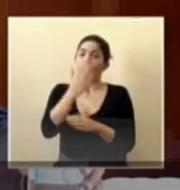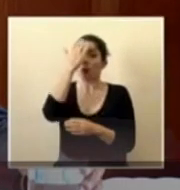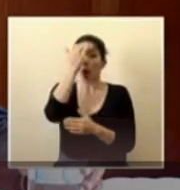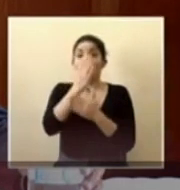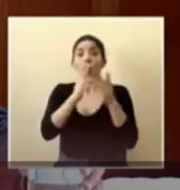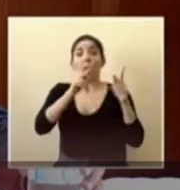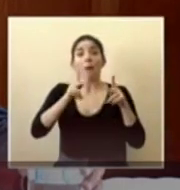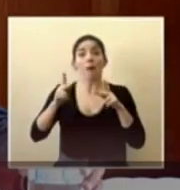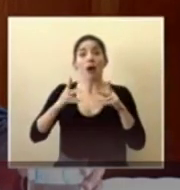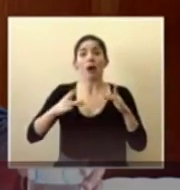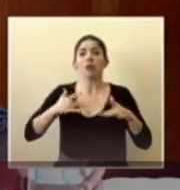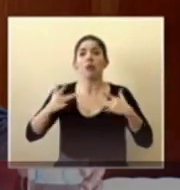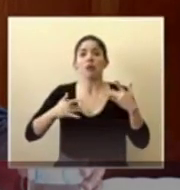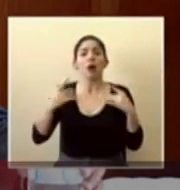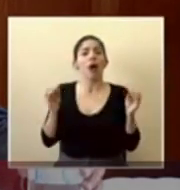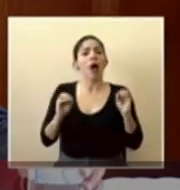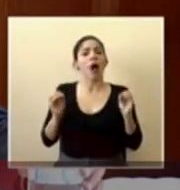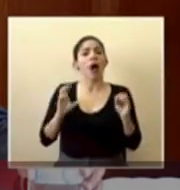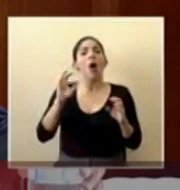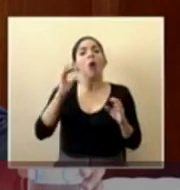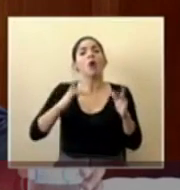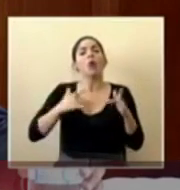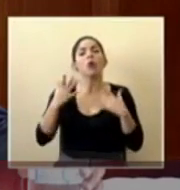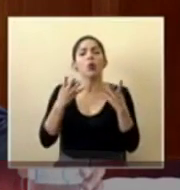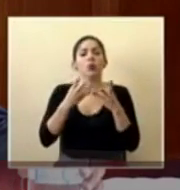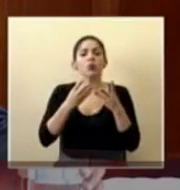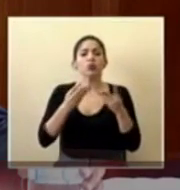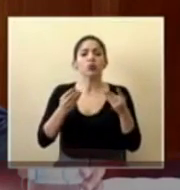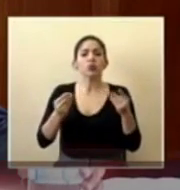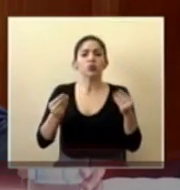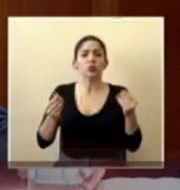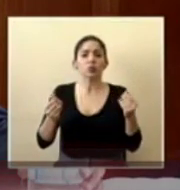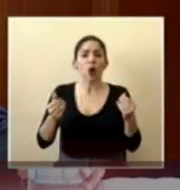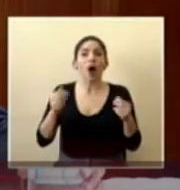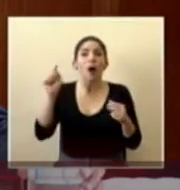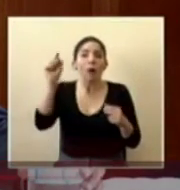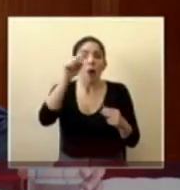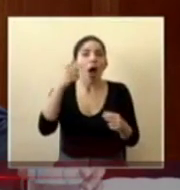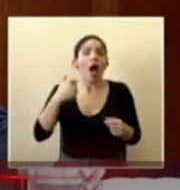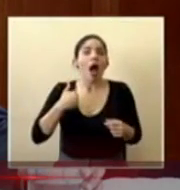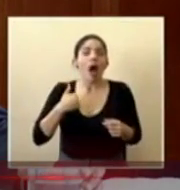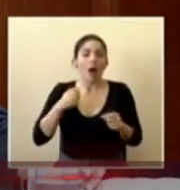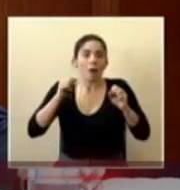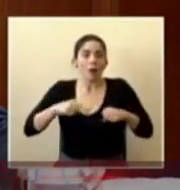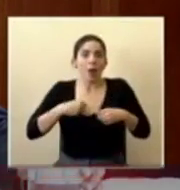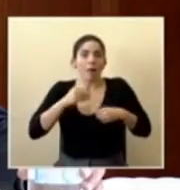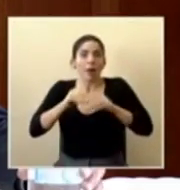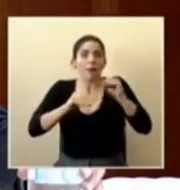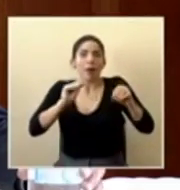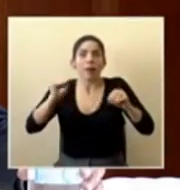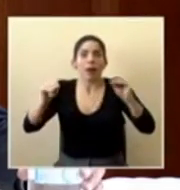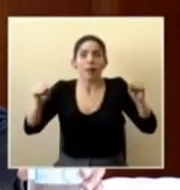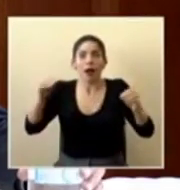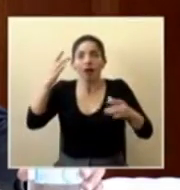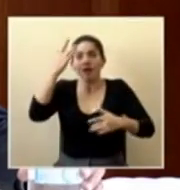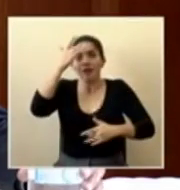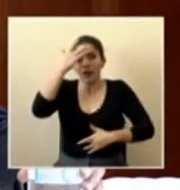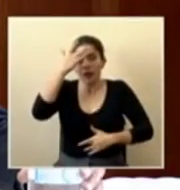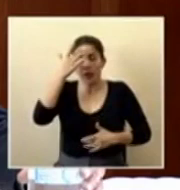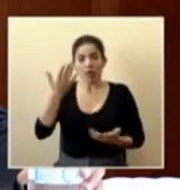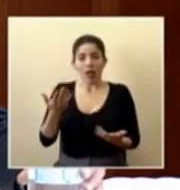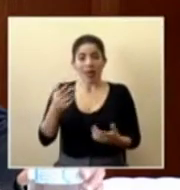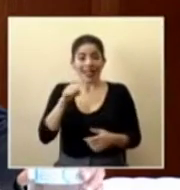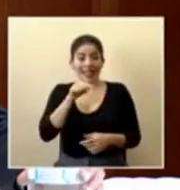personas sin síntomas o con síntomas muy leves que pueden estar transmitiendo la enfermedad y que de